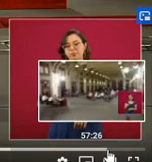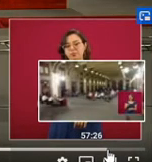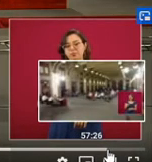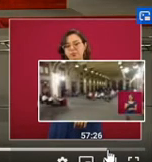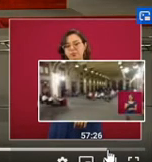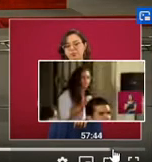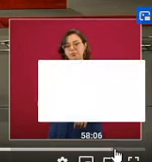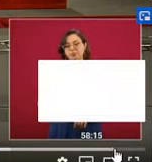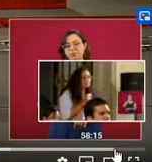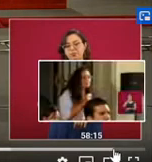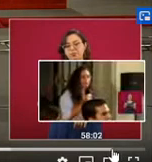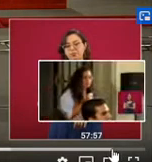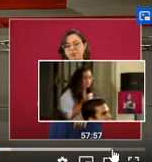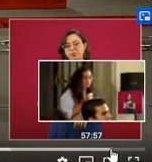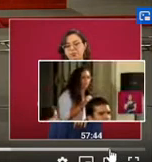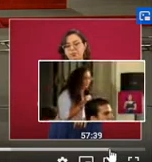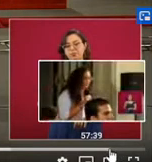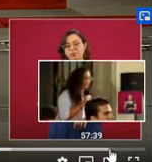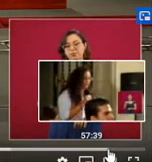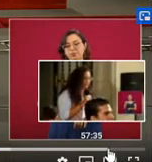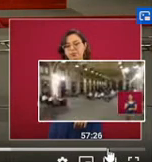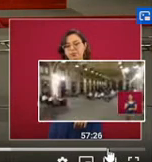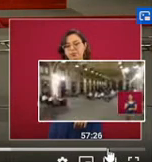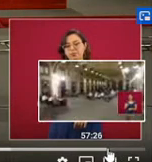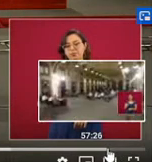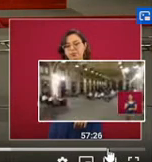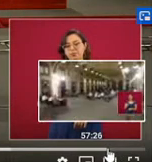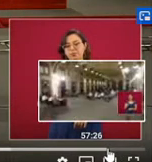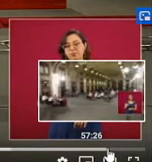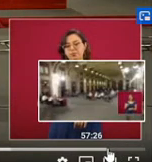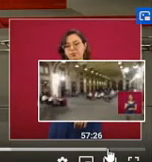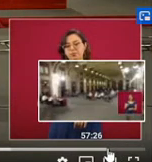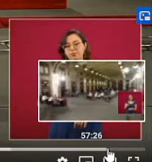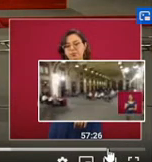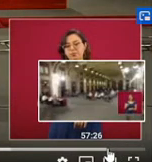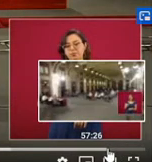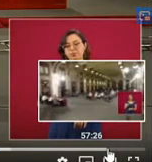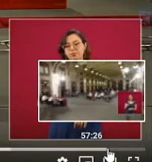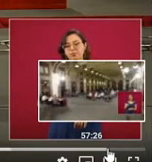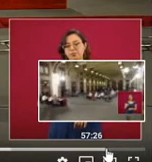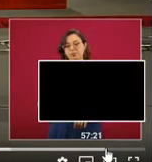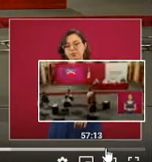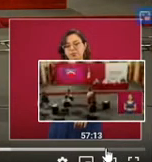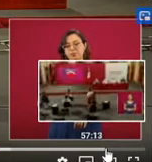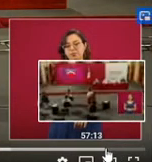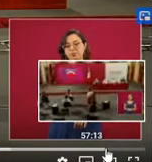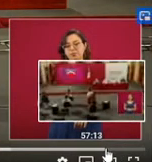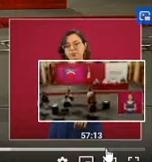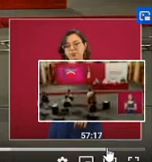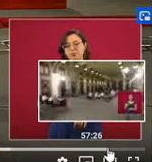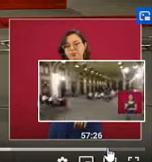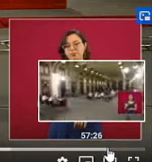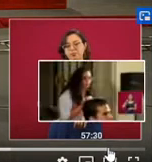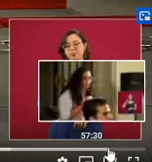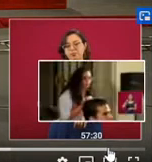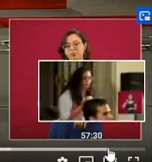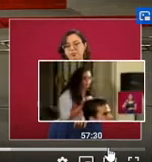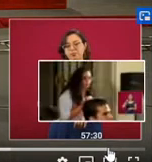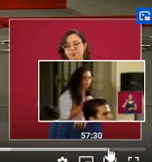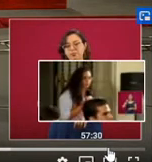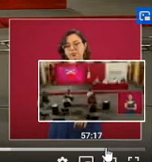esta pregunta muy importante, realizada precisamente por este audio,